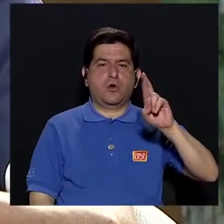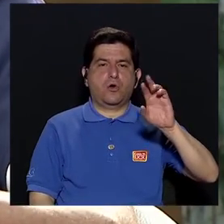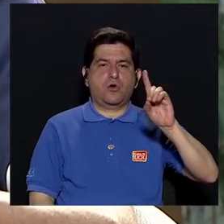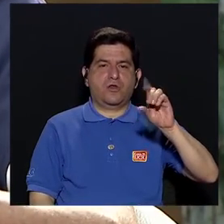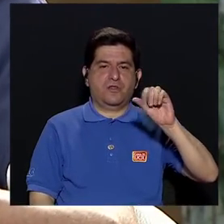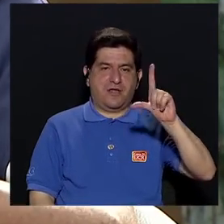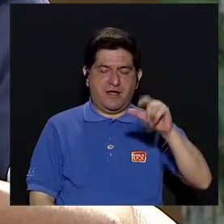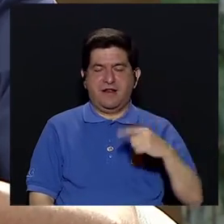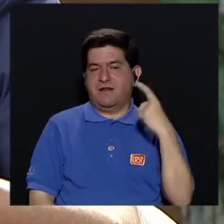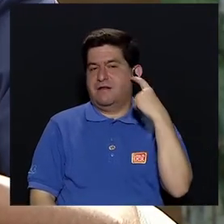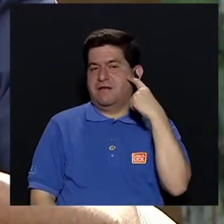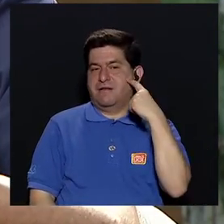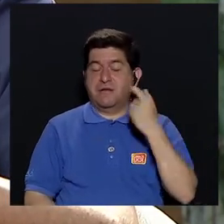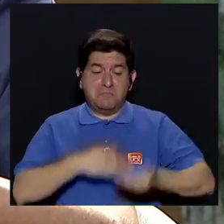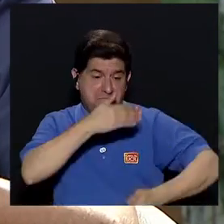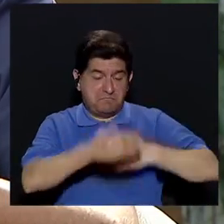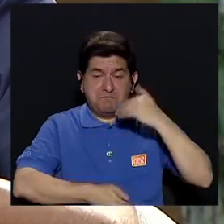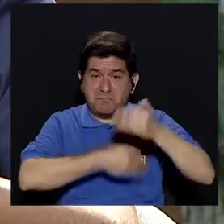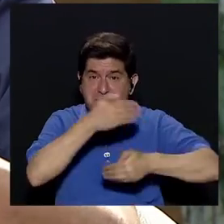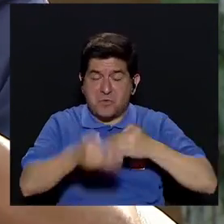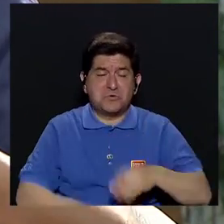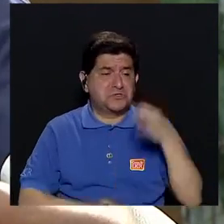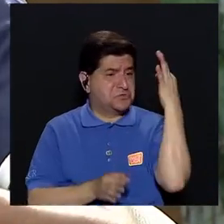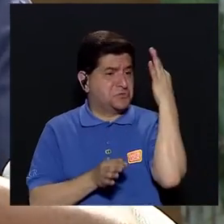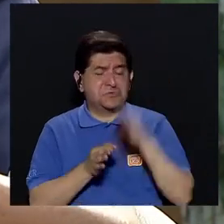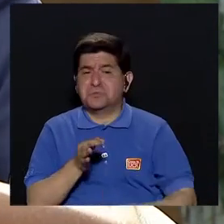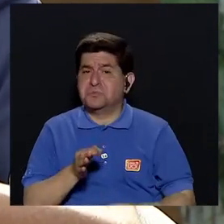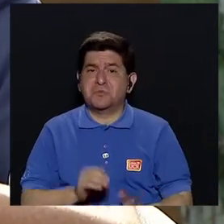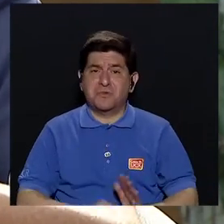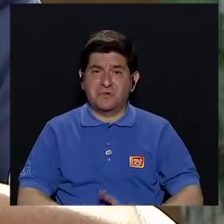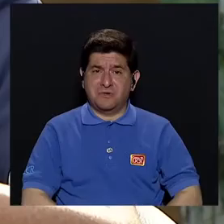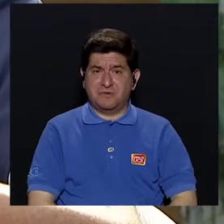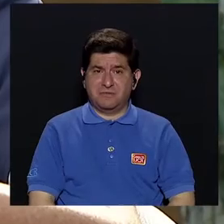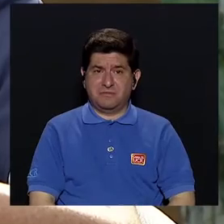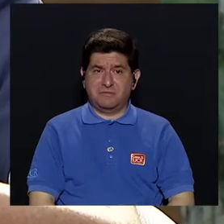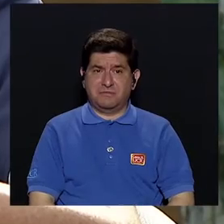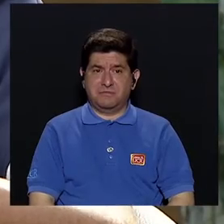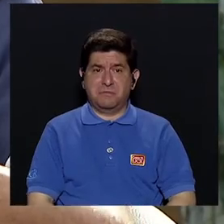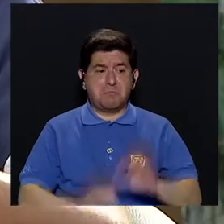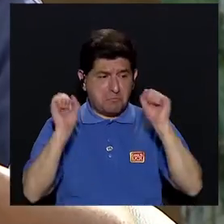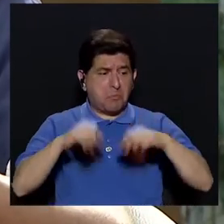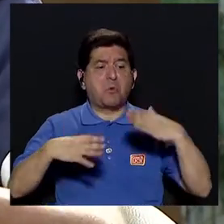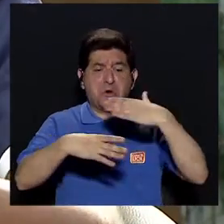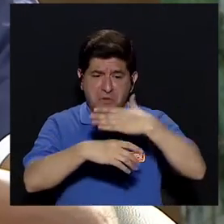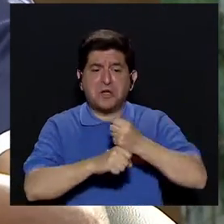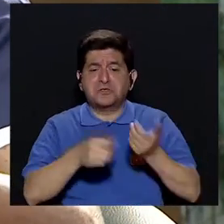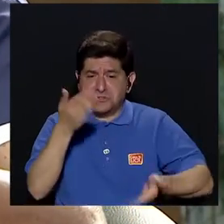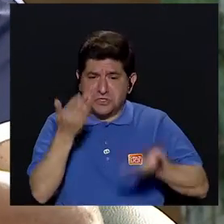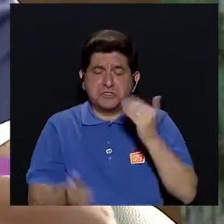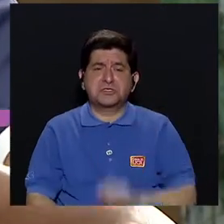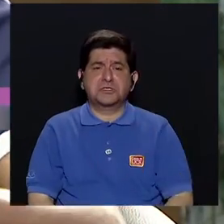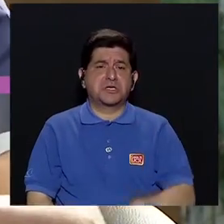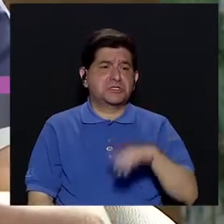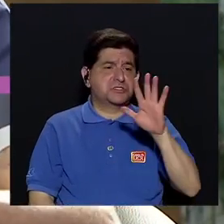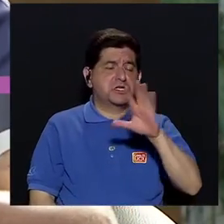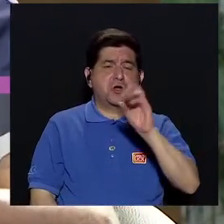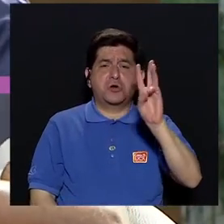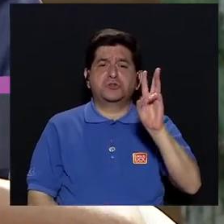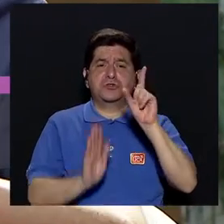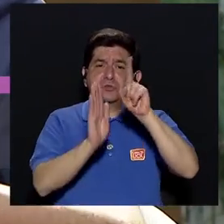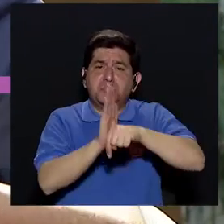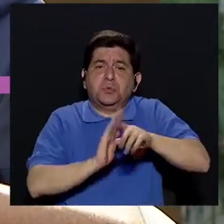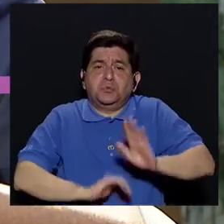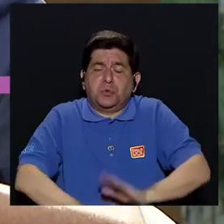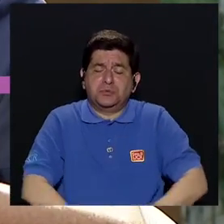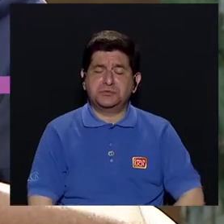cordal, puede ser un procedimiento tan sencillo que se pueda realizar en 5 o en 6